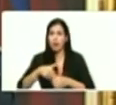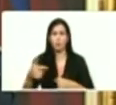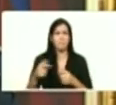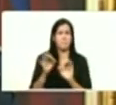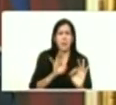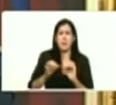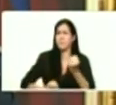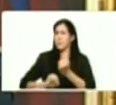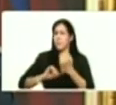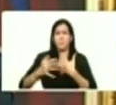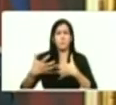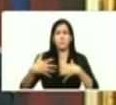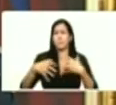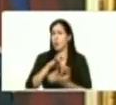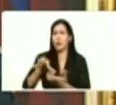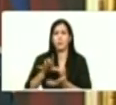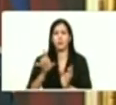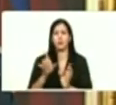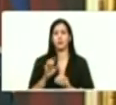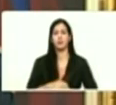y que todo tiene su momento